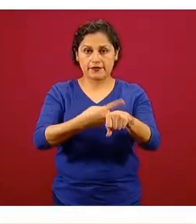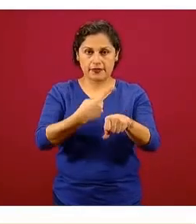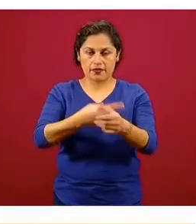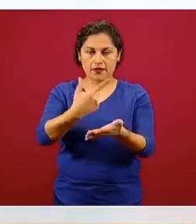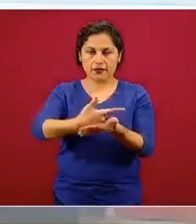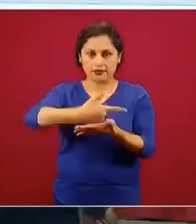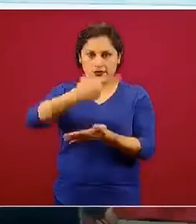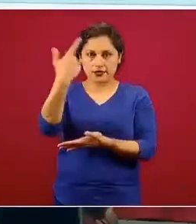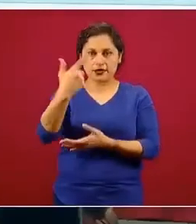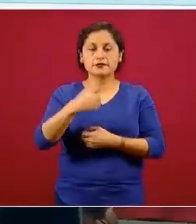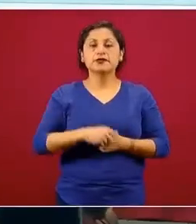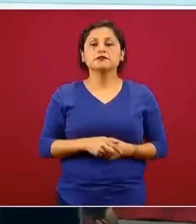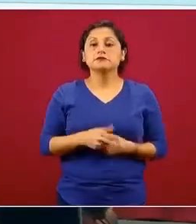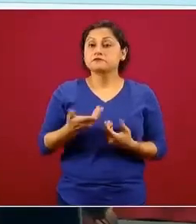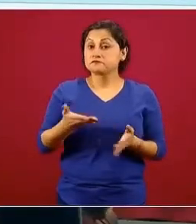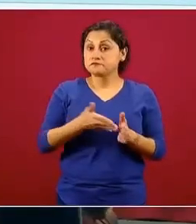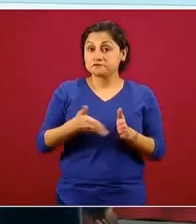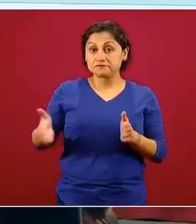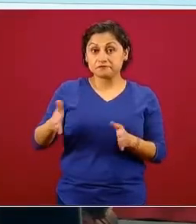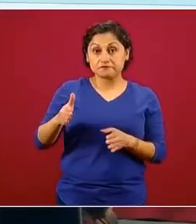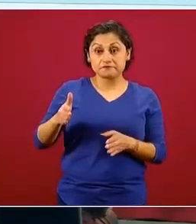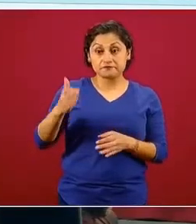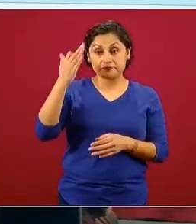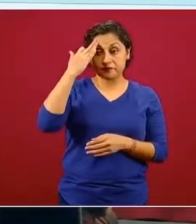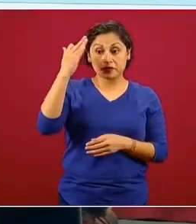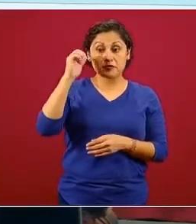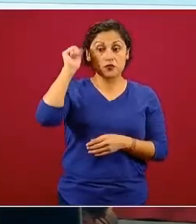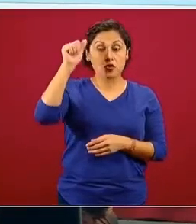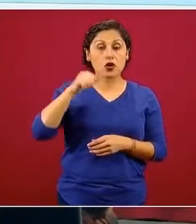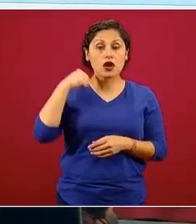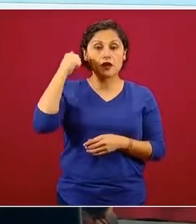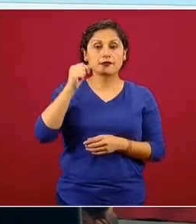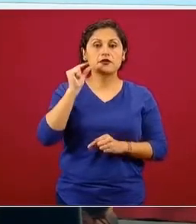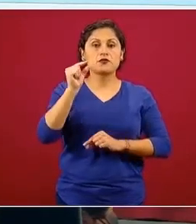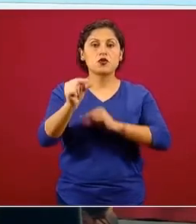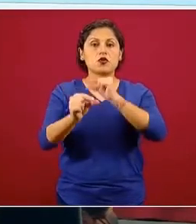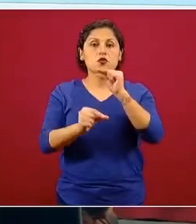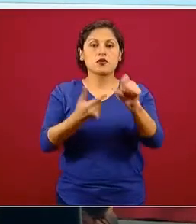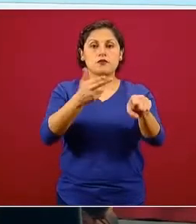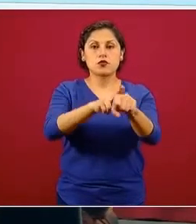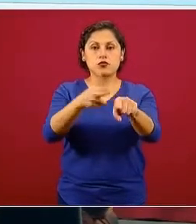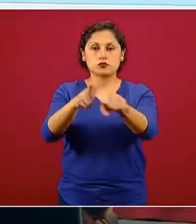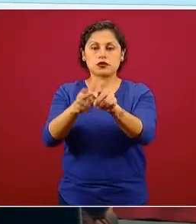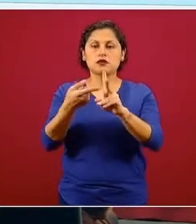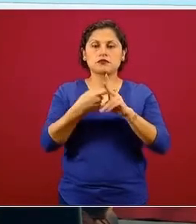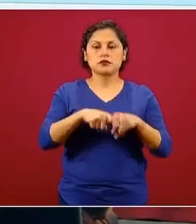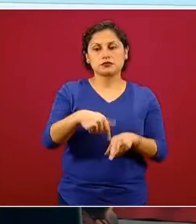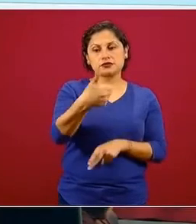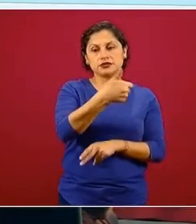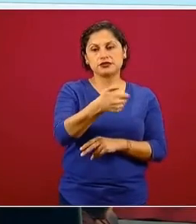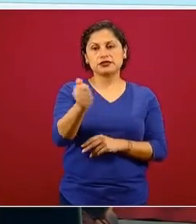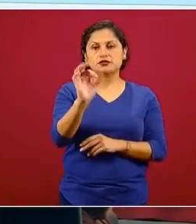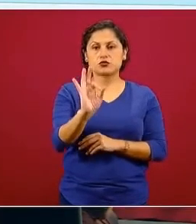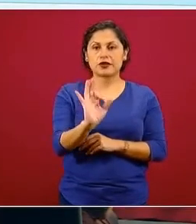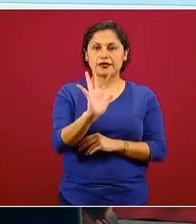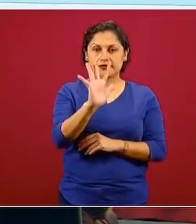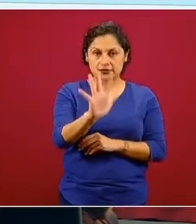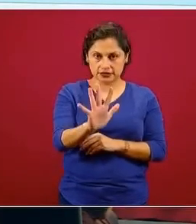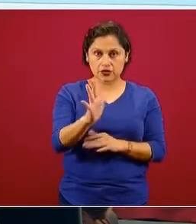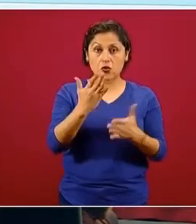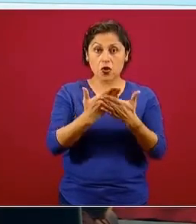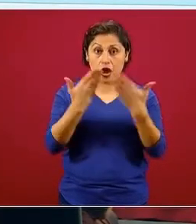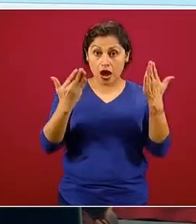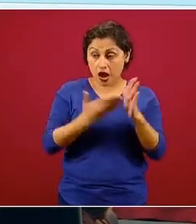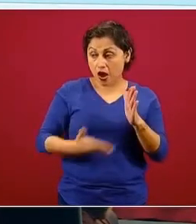y desde abril empezamos a ampliar el número de hospitales. Empezamos con 645 hospitales COVID, hoy tenemos más